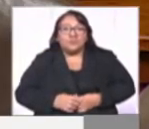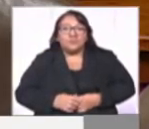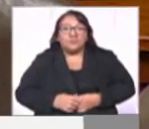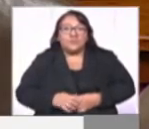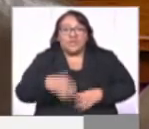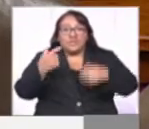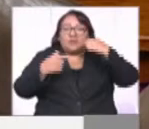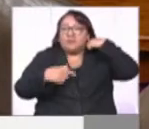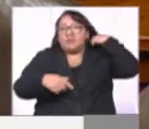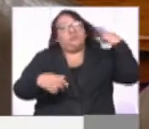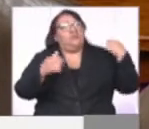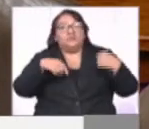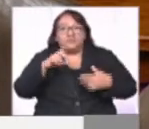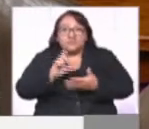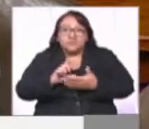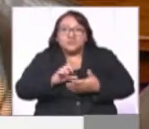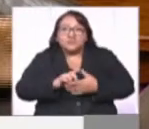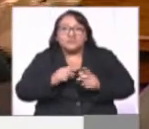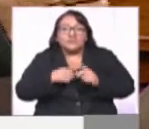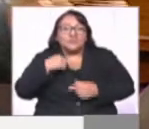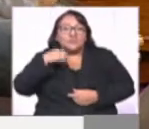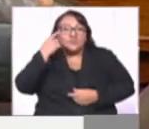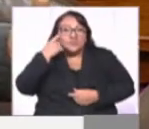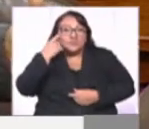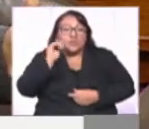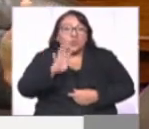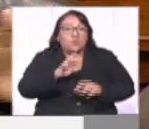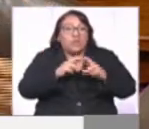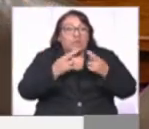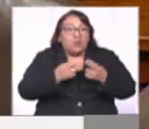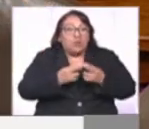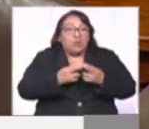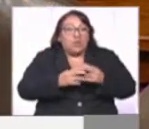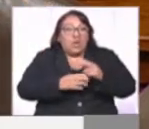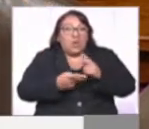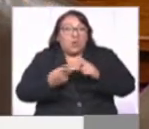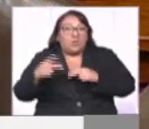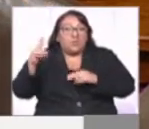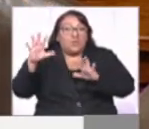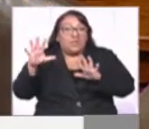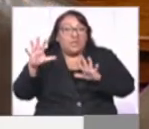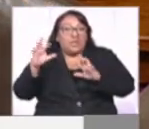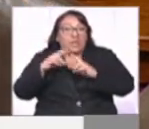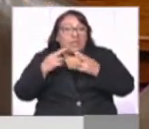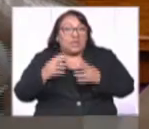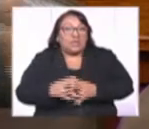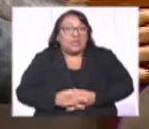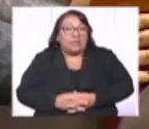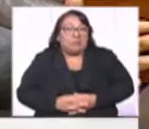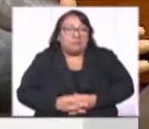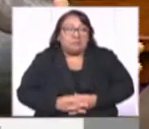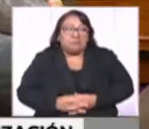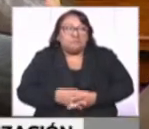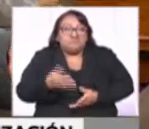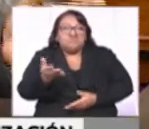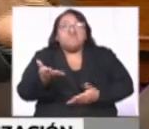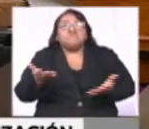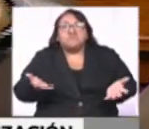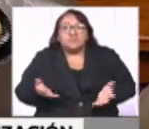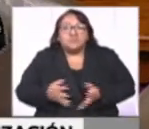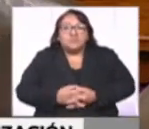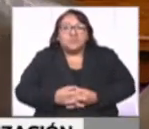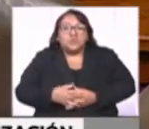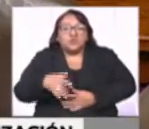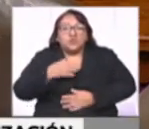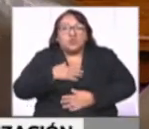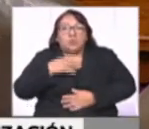yo considero que de 4 sesiones aumentarle a 10 sesiones, ¿esto qué es, presidente? Yo lo